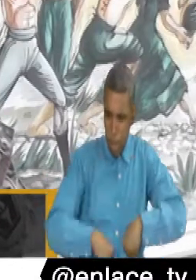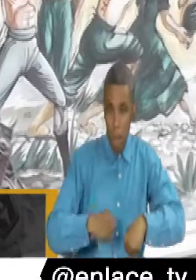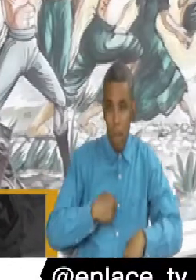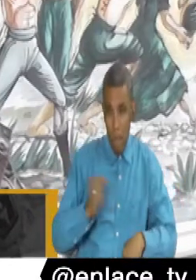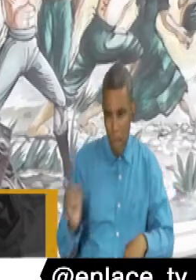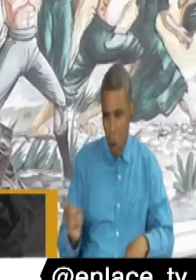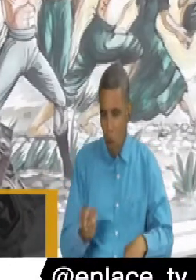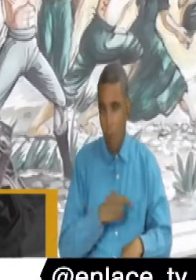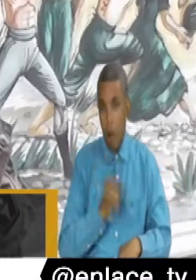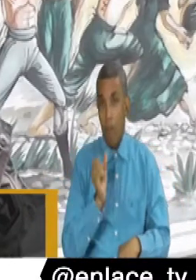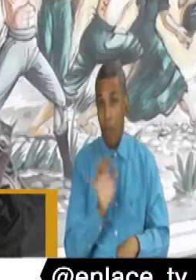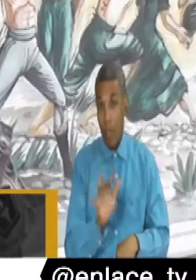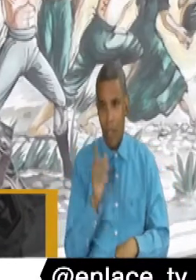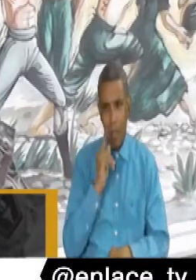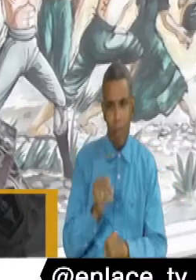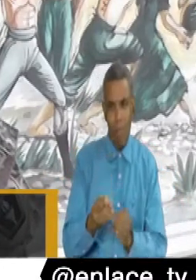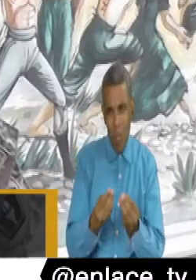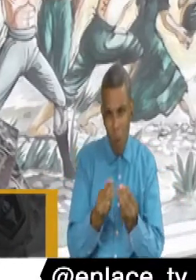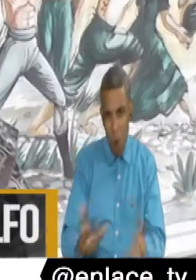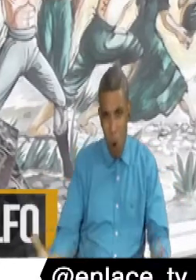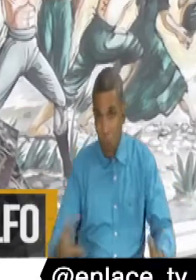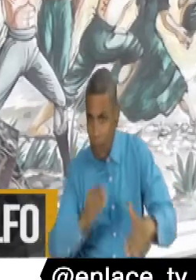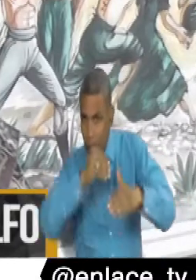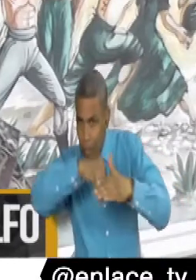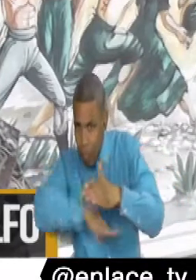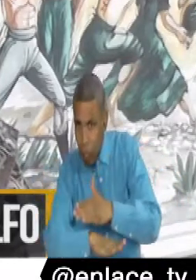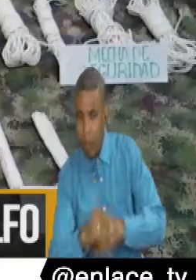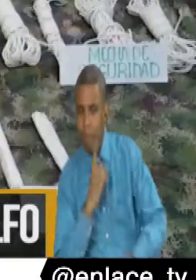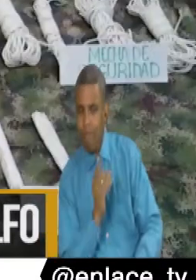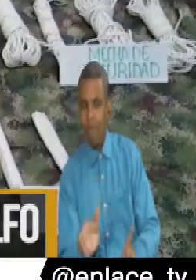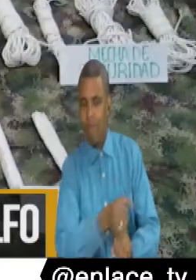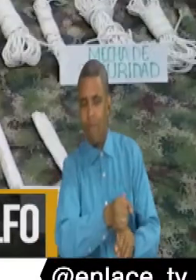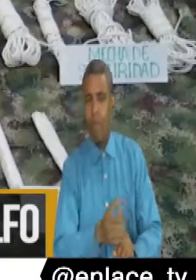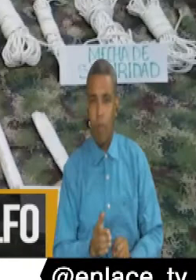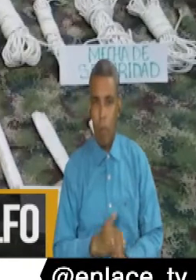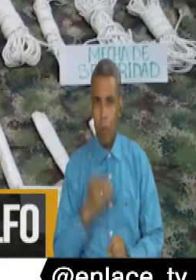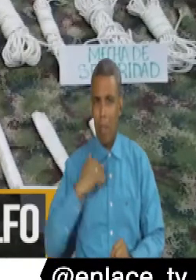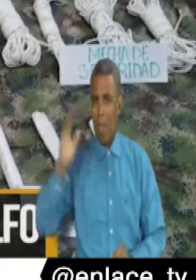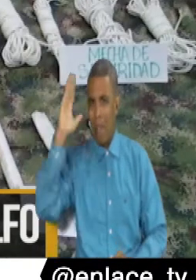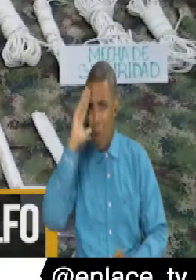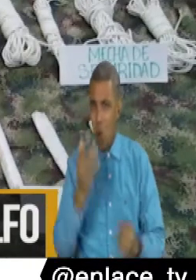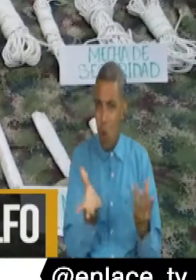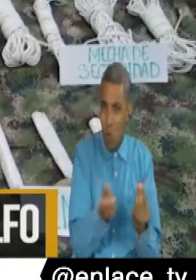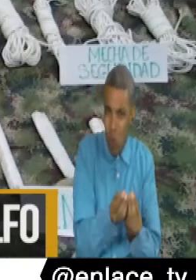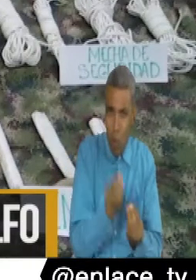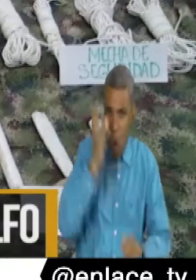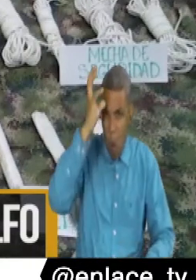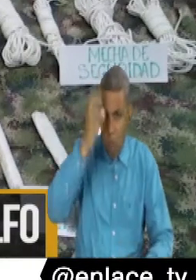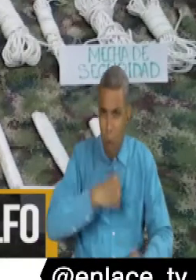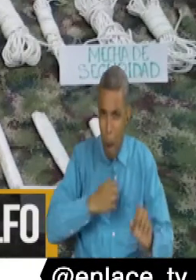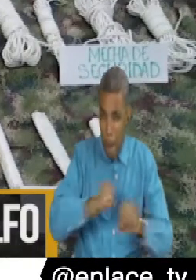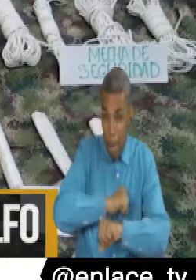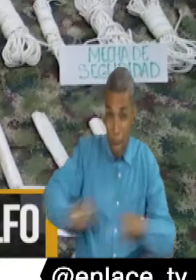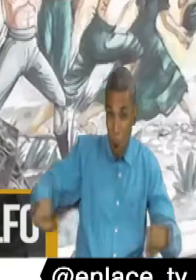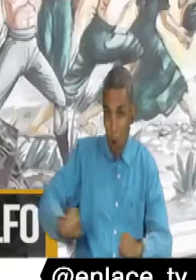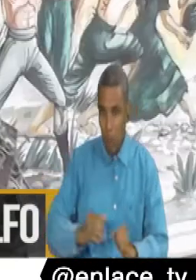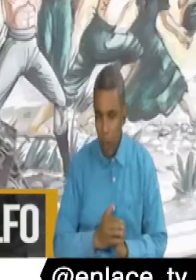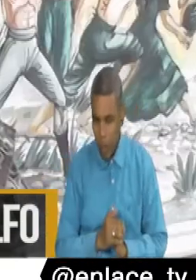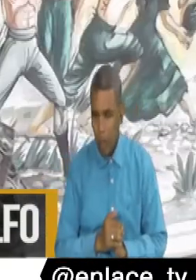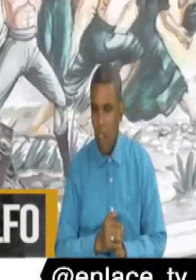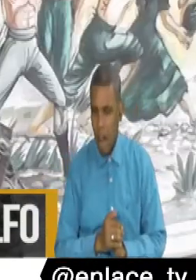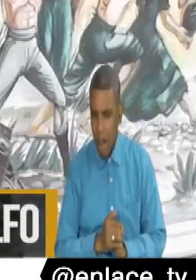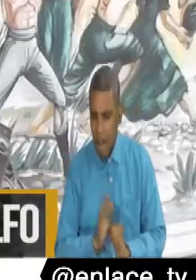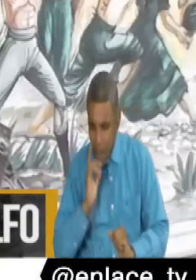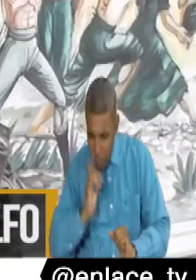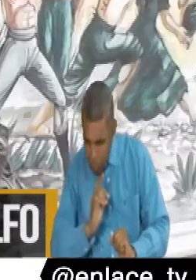labores de minería ilegal. Fue destruido controladamente por el grupo de expertos antiexplosivos de este batallón. Al parecer,